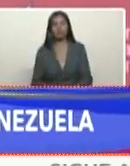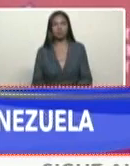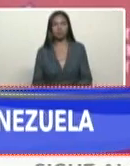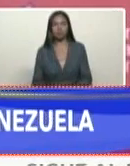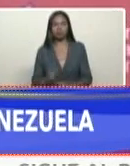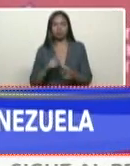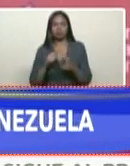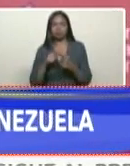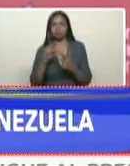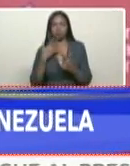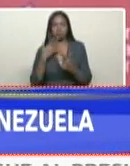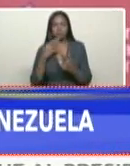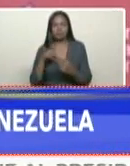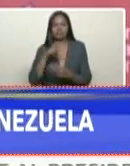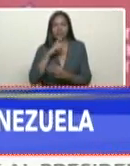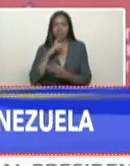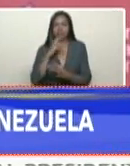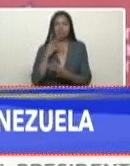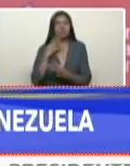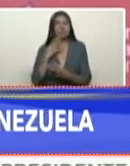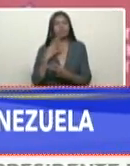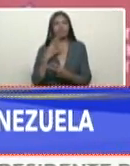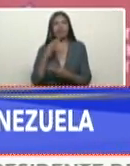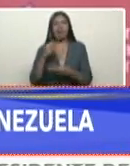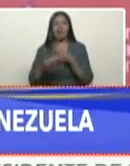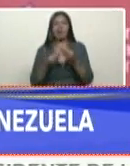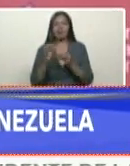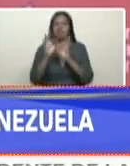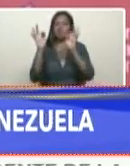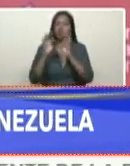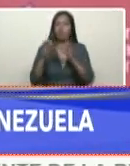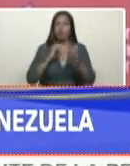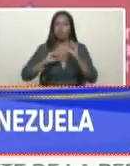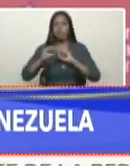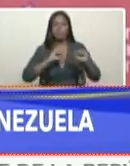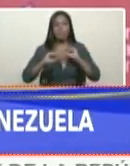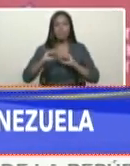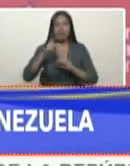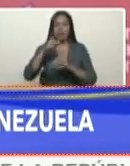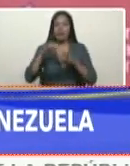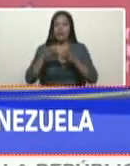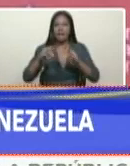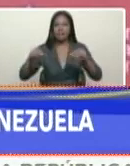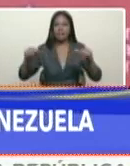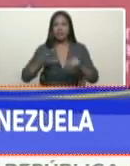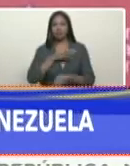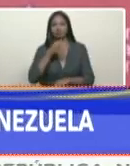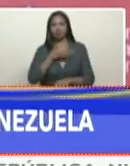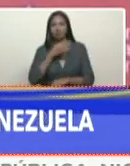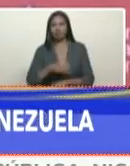Entonces tiene que ser complejo también en la forma de desplegarse en el terreno social.